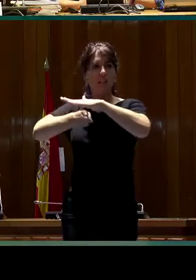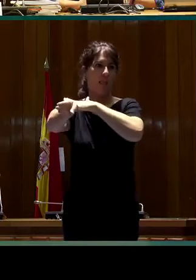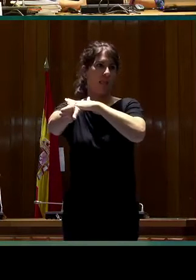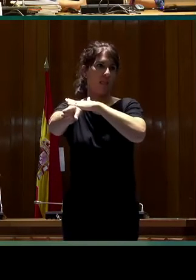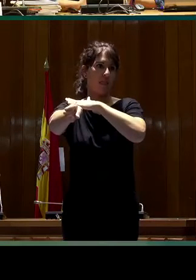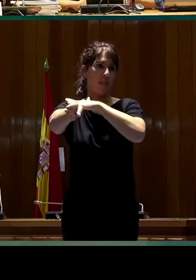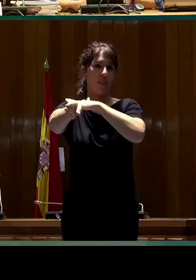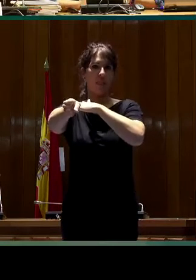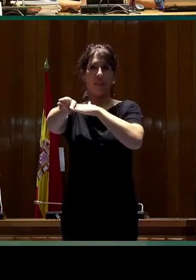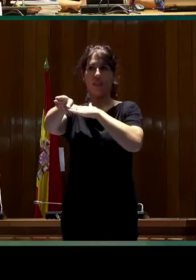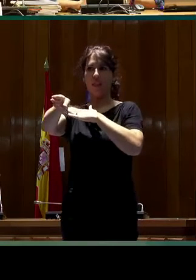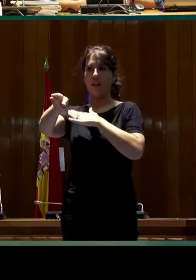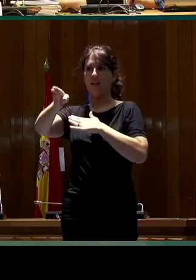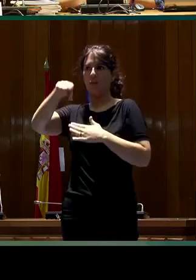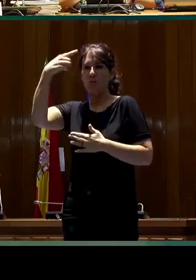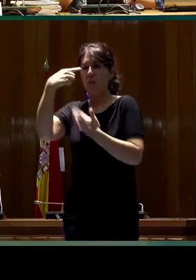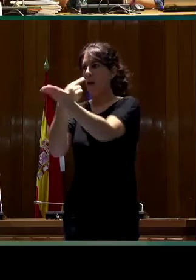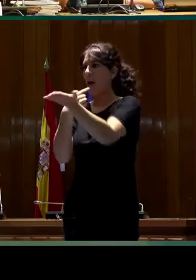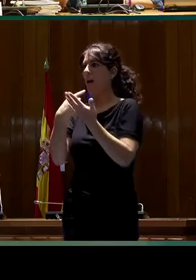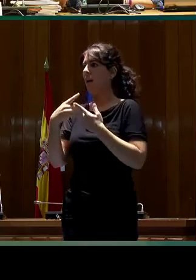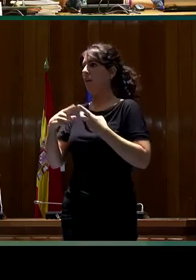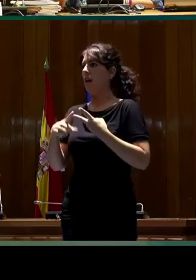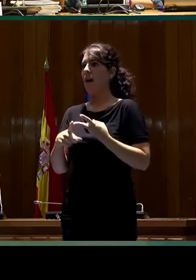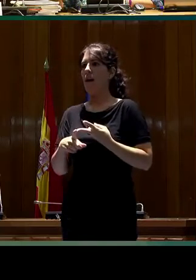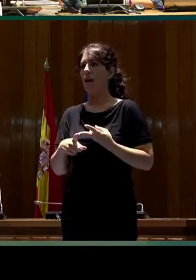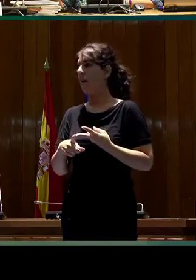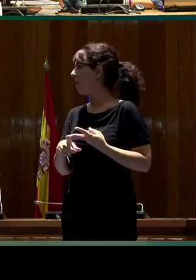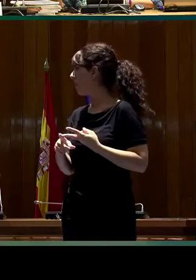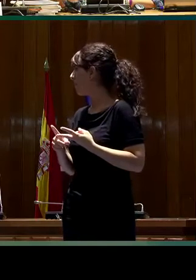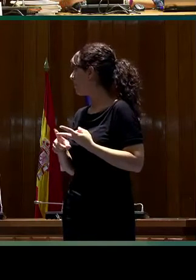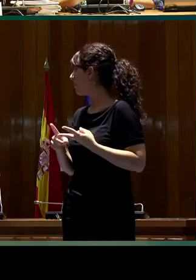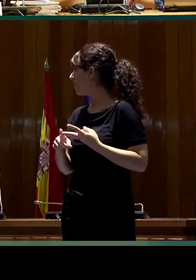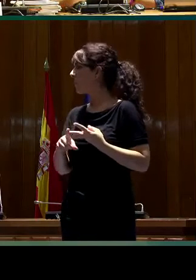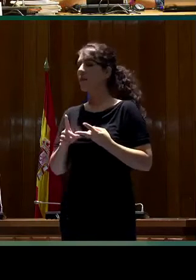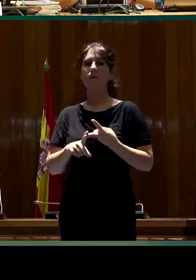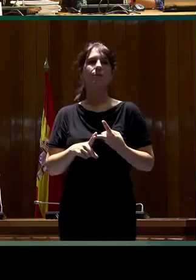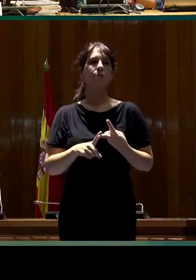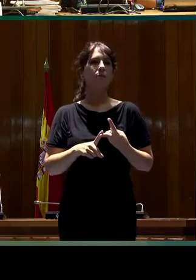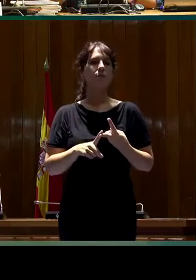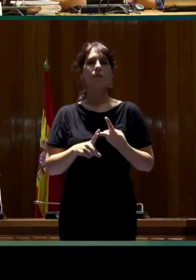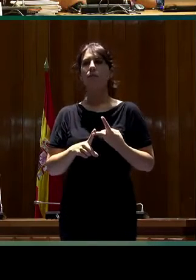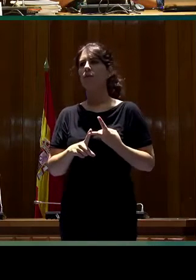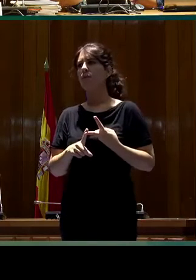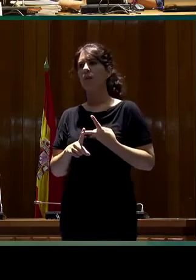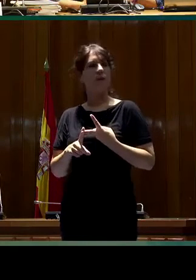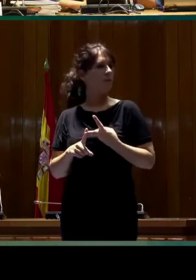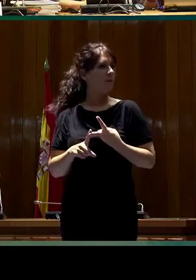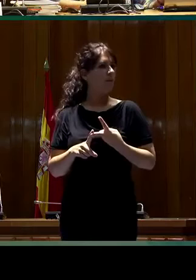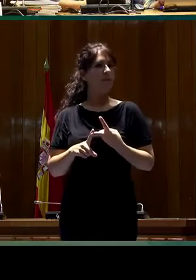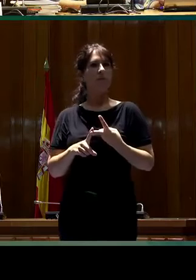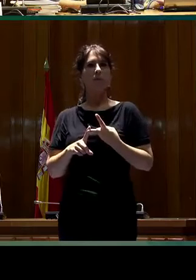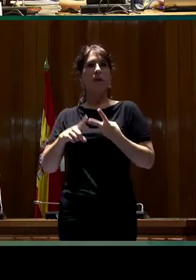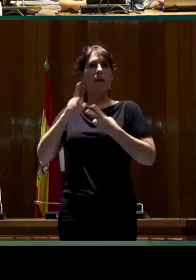acceso a la cultura y a cosas de diversión y de deporte,